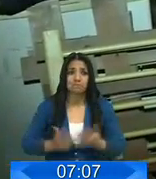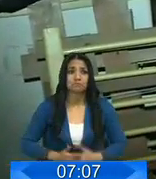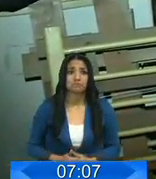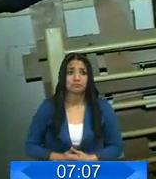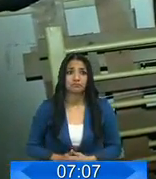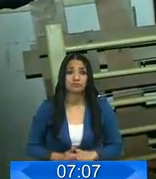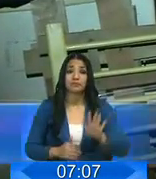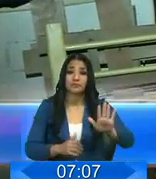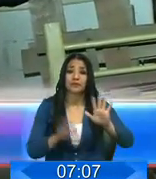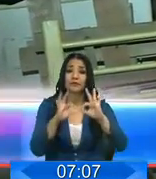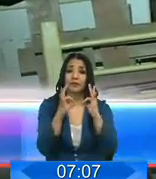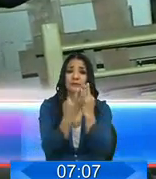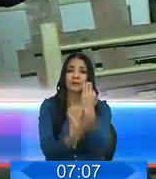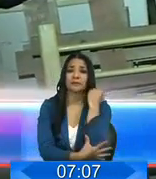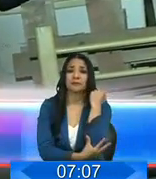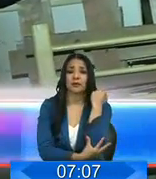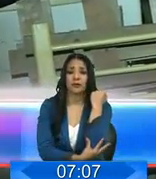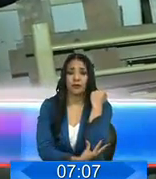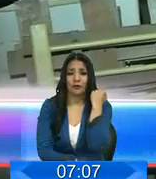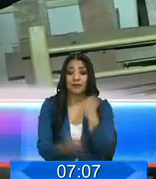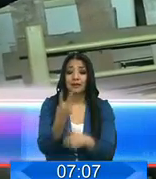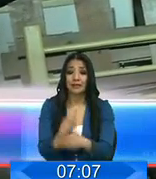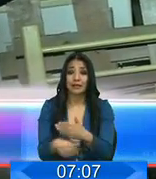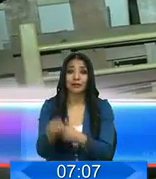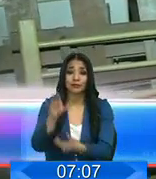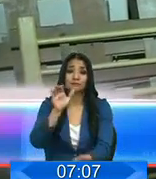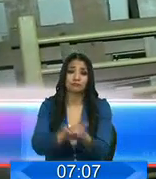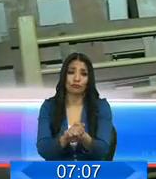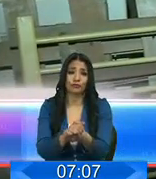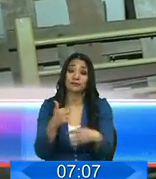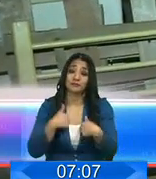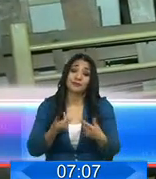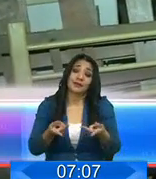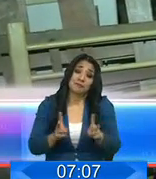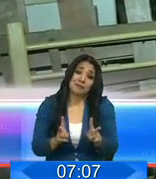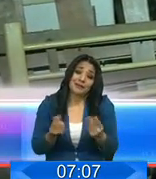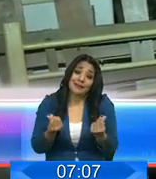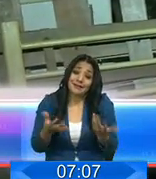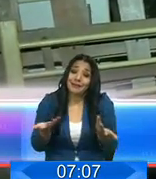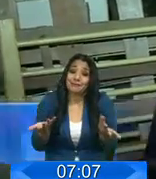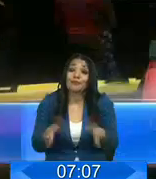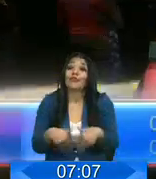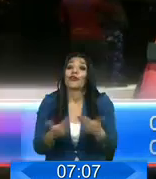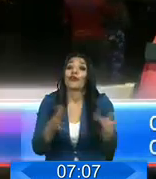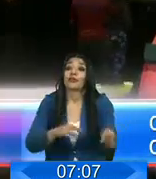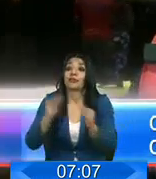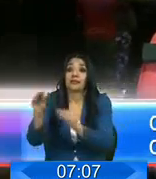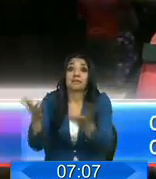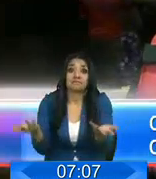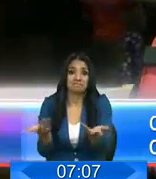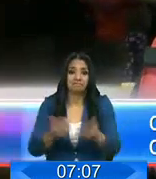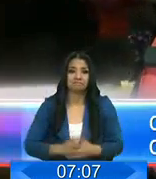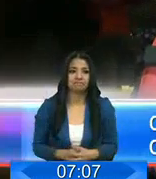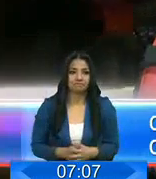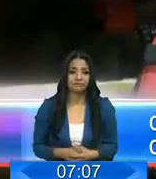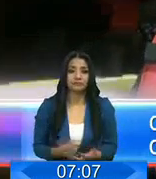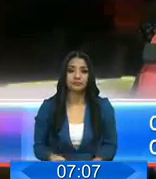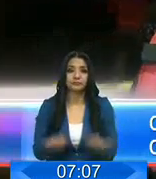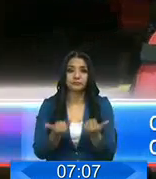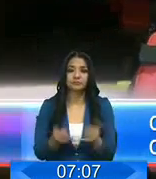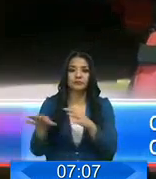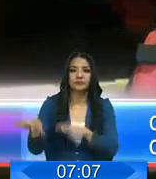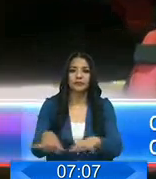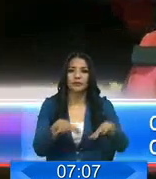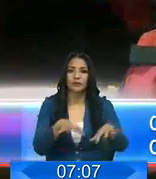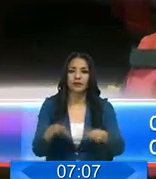y tiene sus hijos, su mujer y los que también somos de bajos recursos, no tenemos a dónde llevarle. Al momento se está coordinando la activación